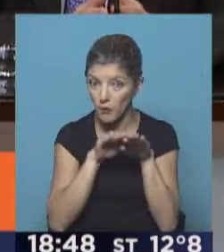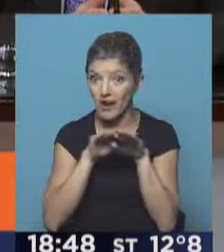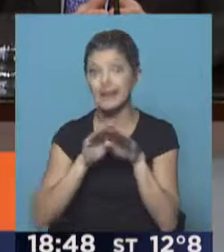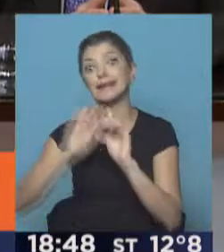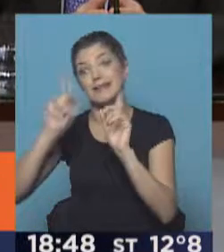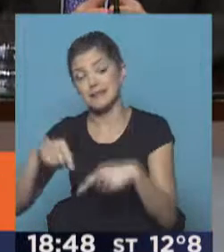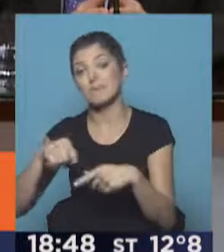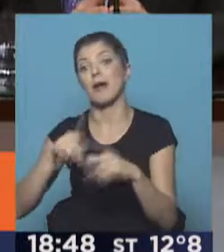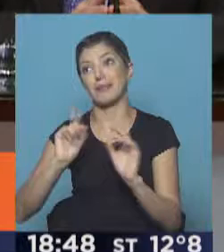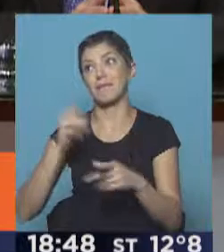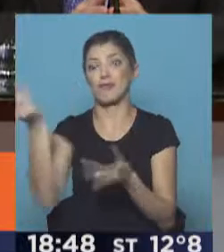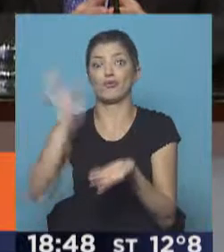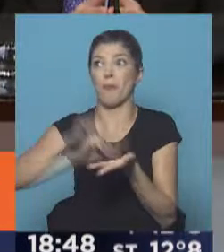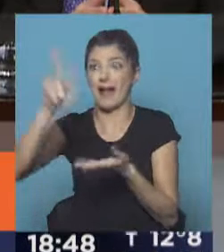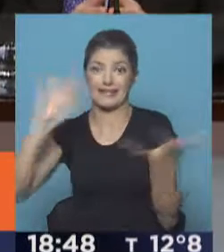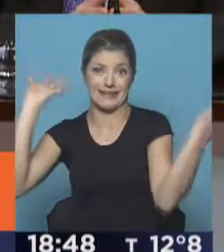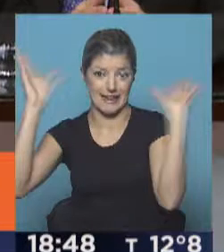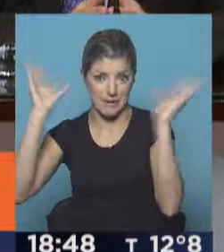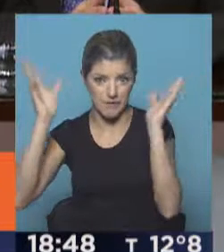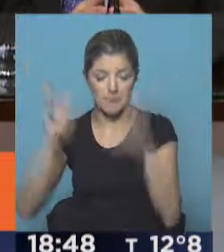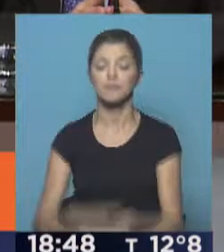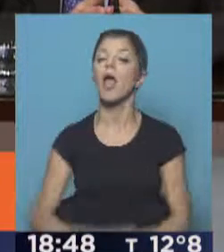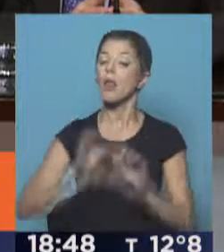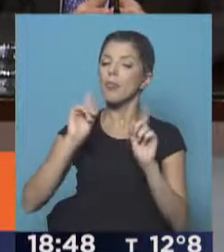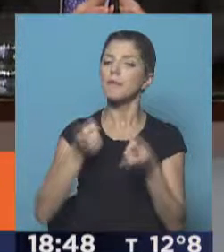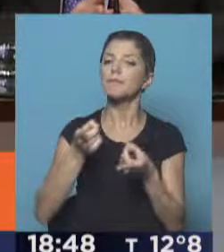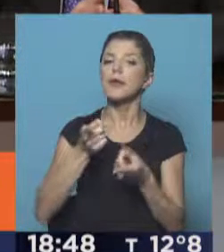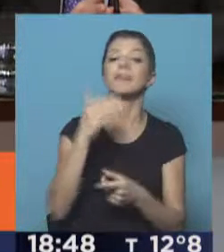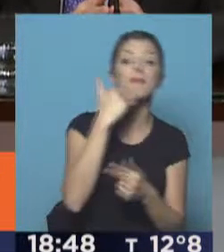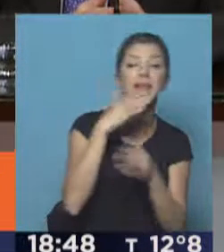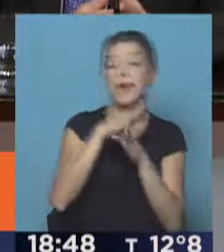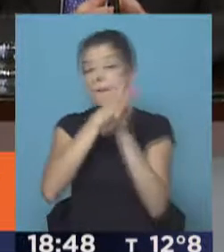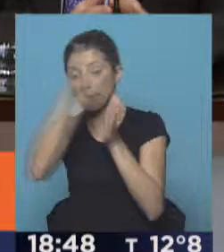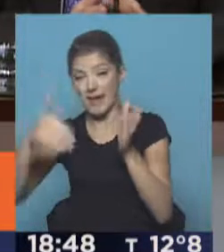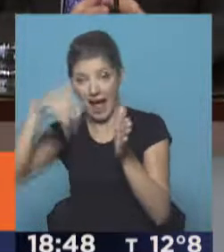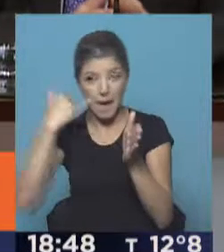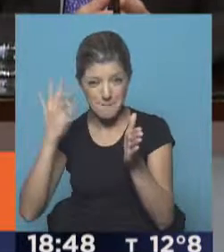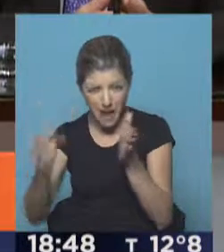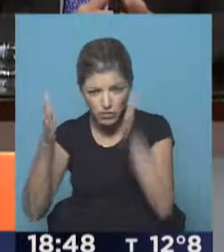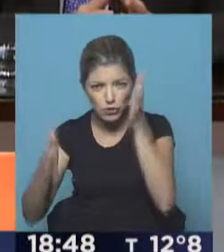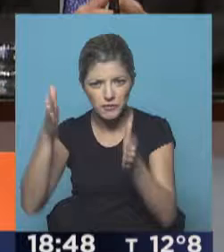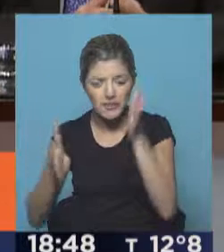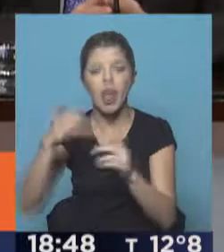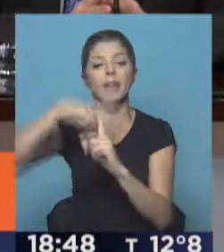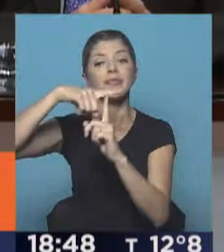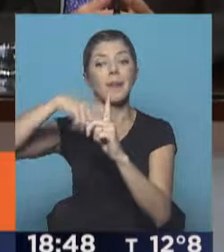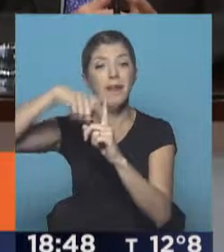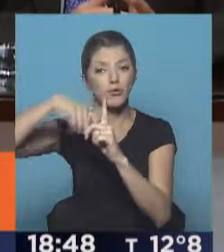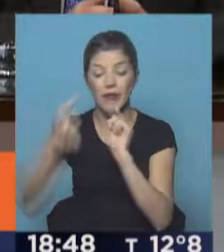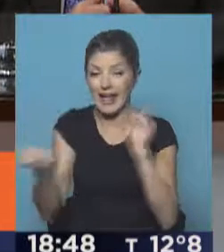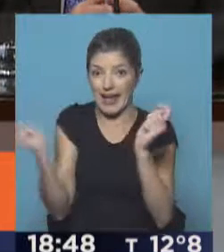El cambio de temperaturas de este abril y mayo generó que en la Argentina se consumiera